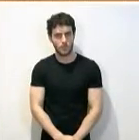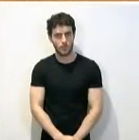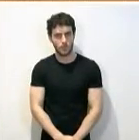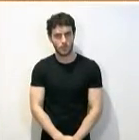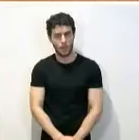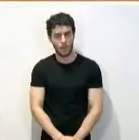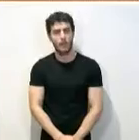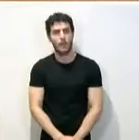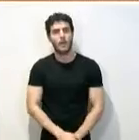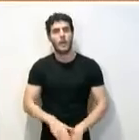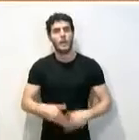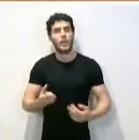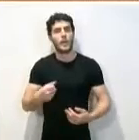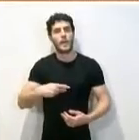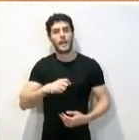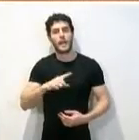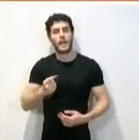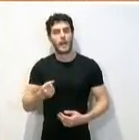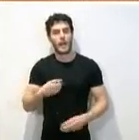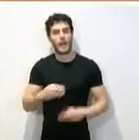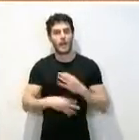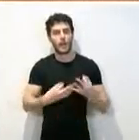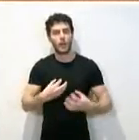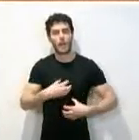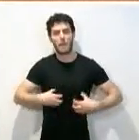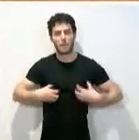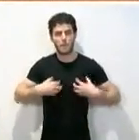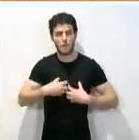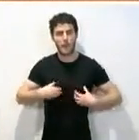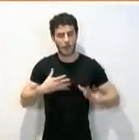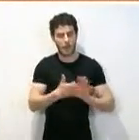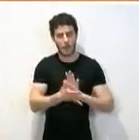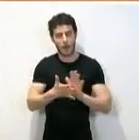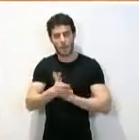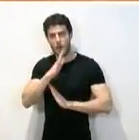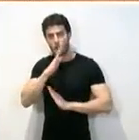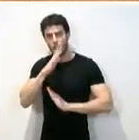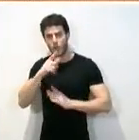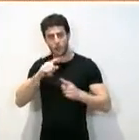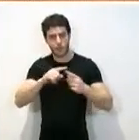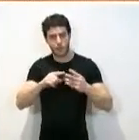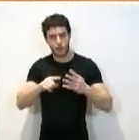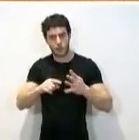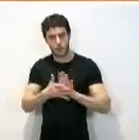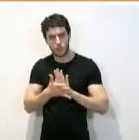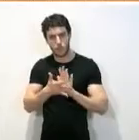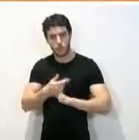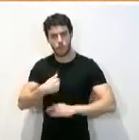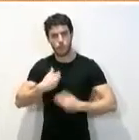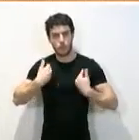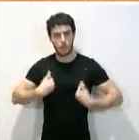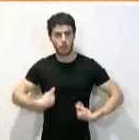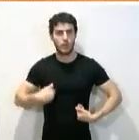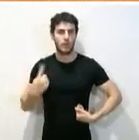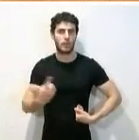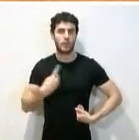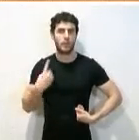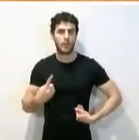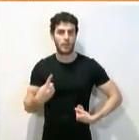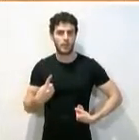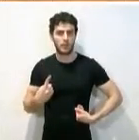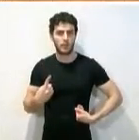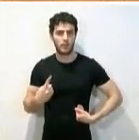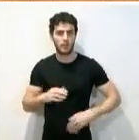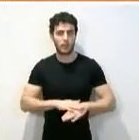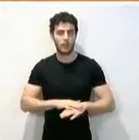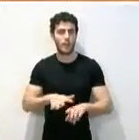muerte, Ángela iba describiendo su malestar y enumerando las causas. Soy una persona solitaria por la fuerza del contexto,